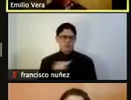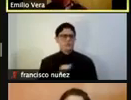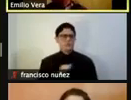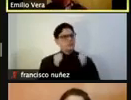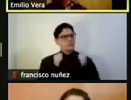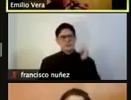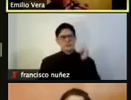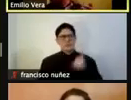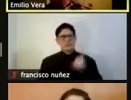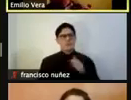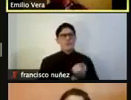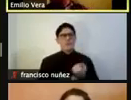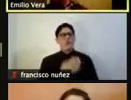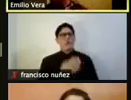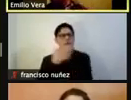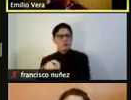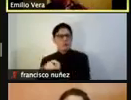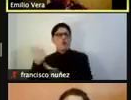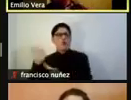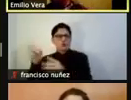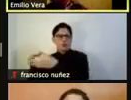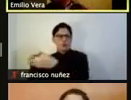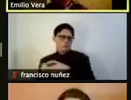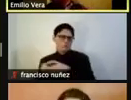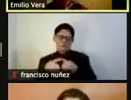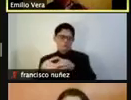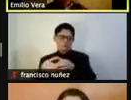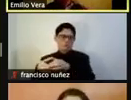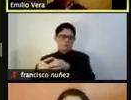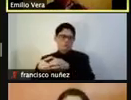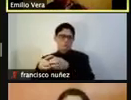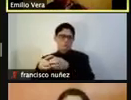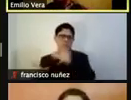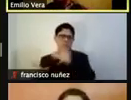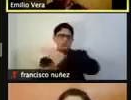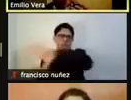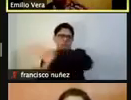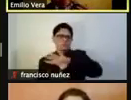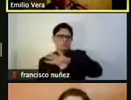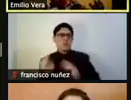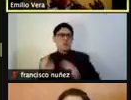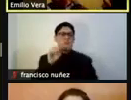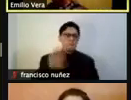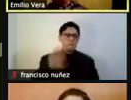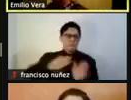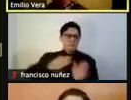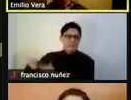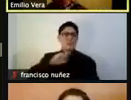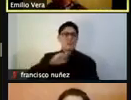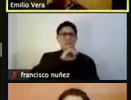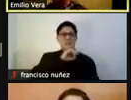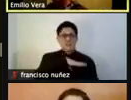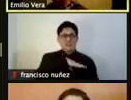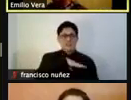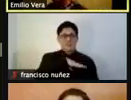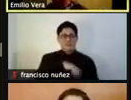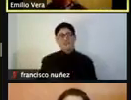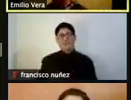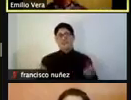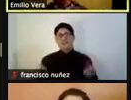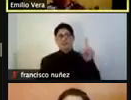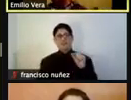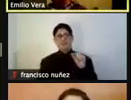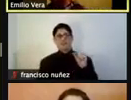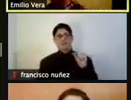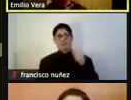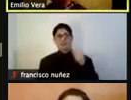extranjeros. Pero aquí en Chile, bueno, estamos todavía en pañales en eso. Existe un barco oceanográfico que sí